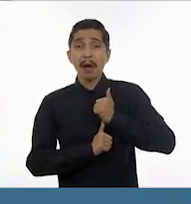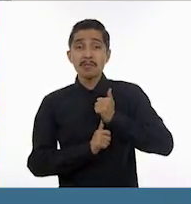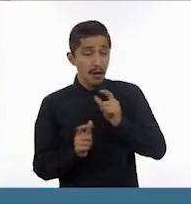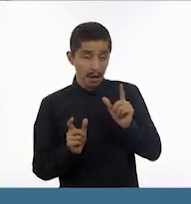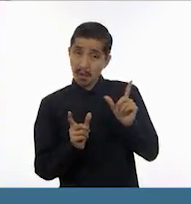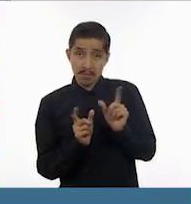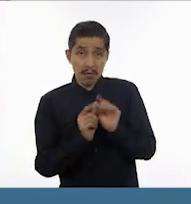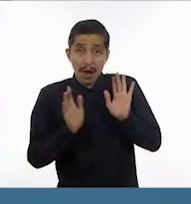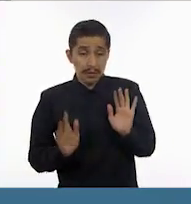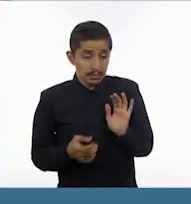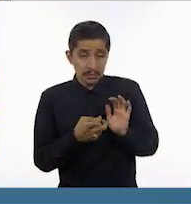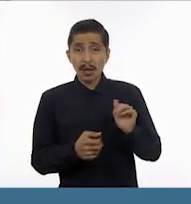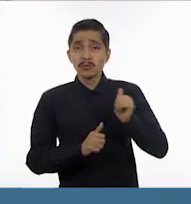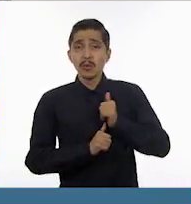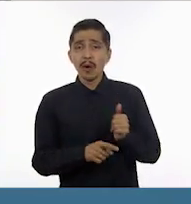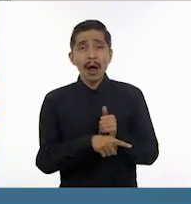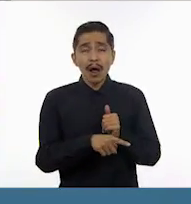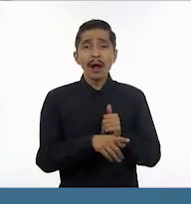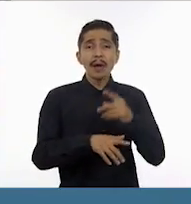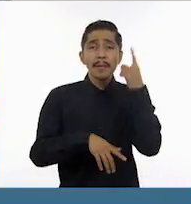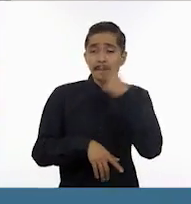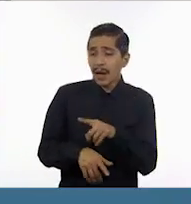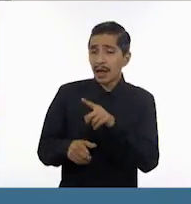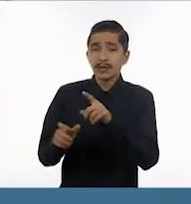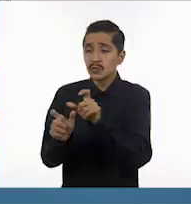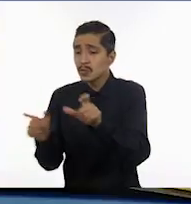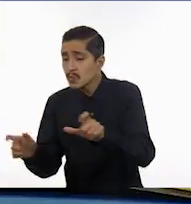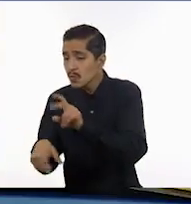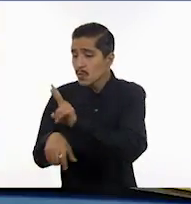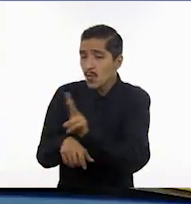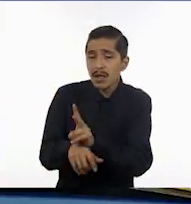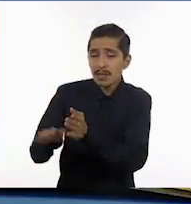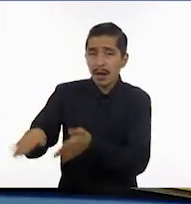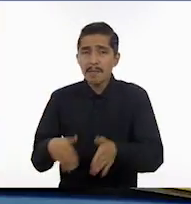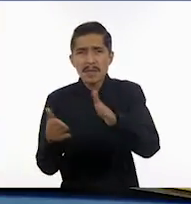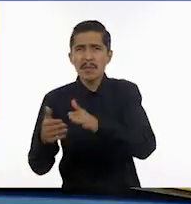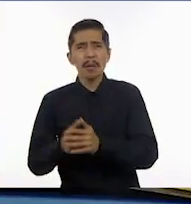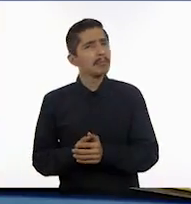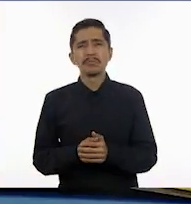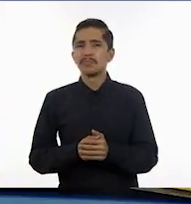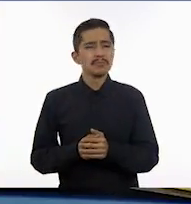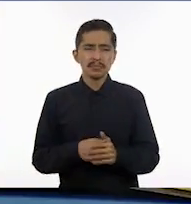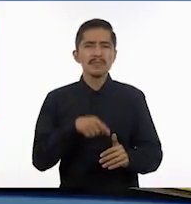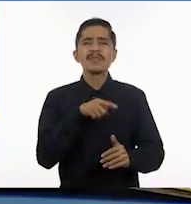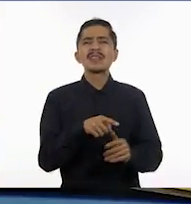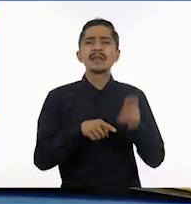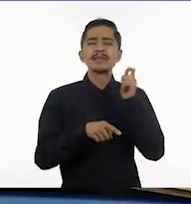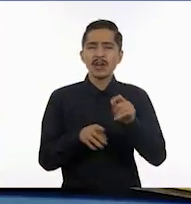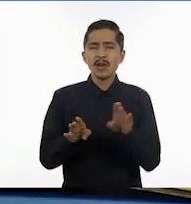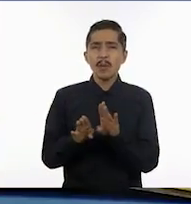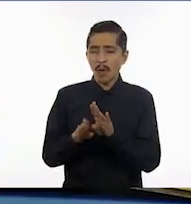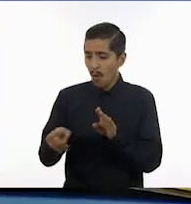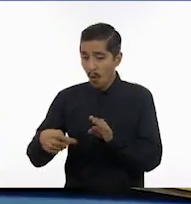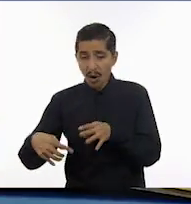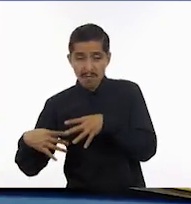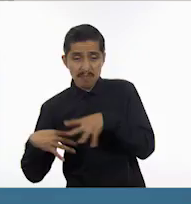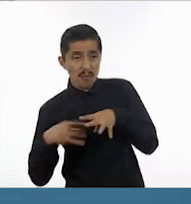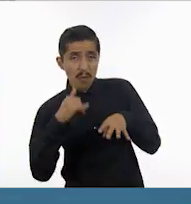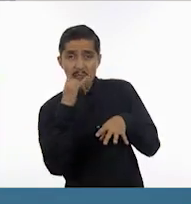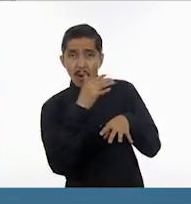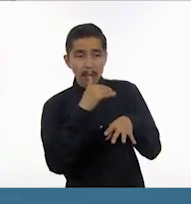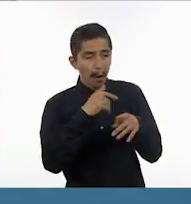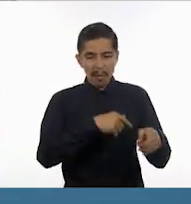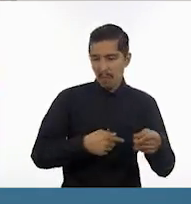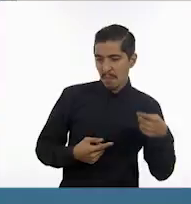ejército, pero los soldados no se dedicaban a mantener a salvo los caminos y los pueblos, sino a reprimir rebeliones populares y combatir durante